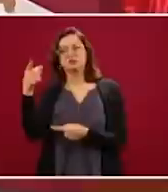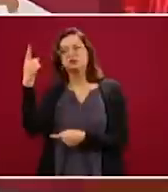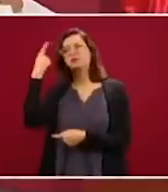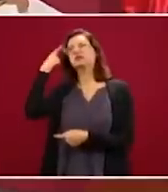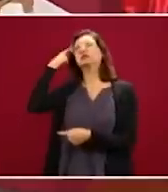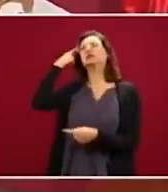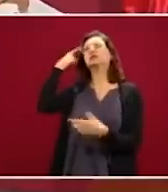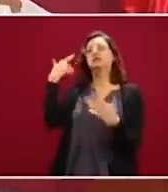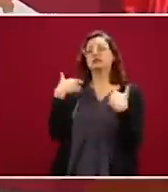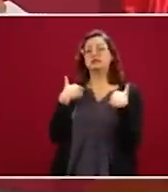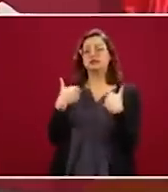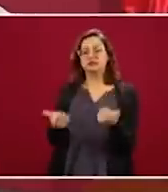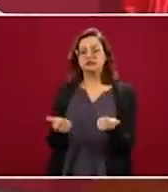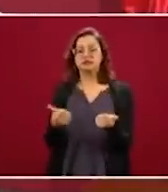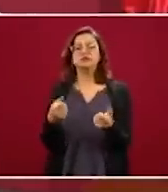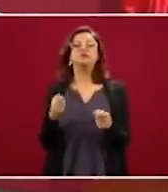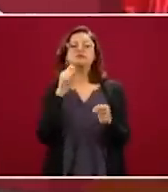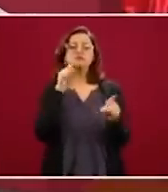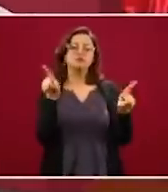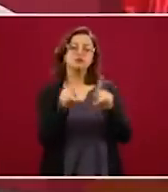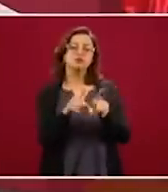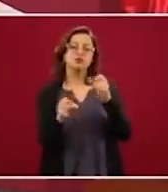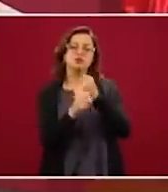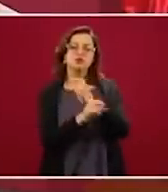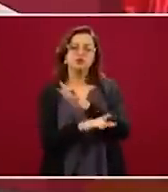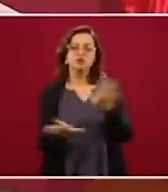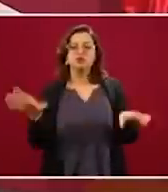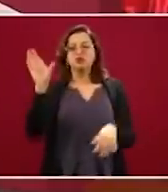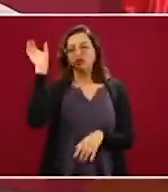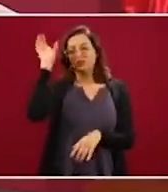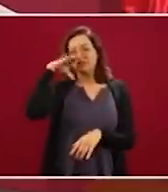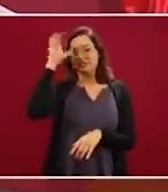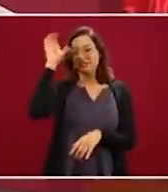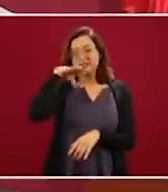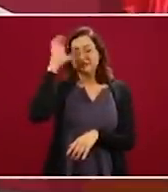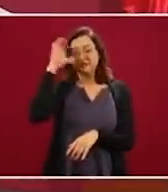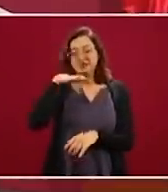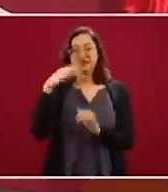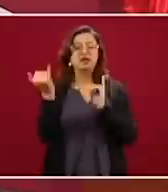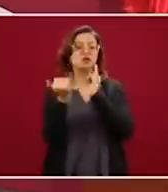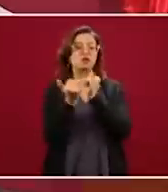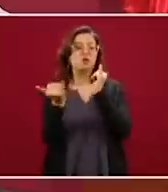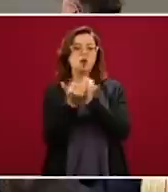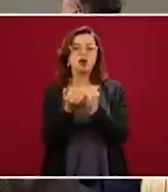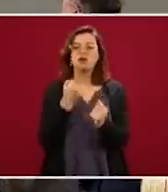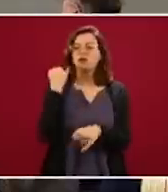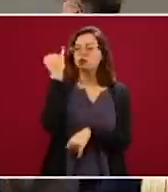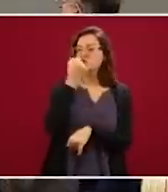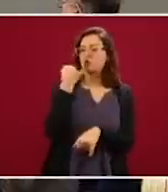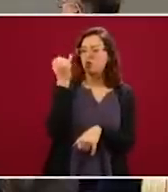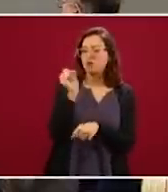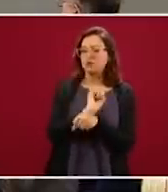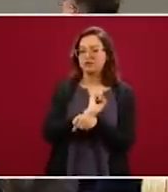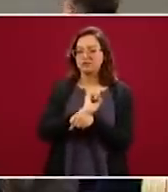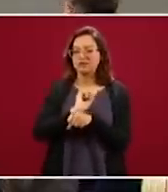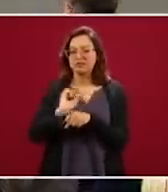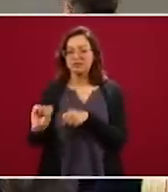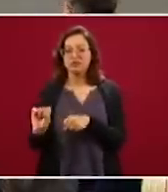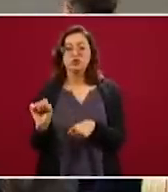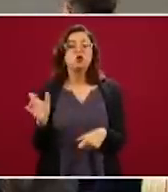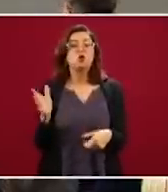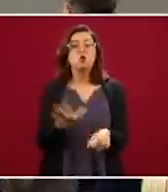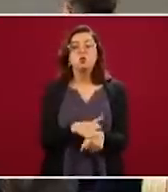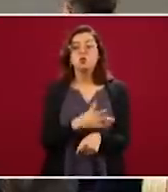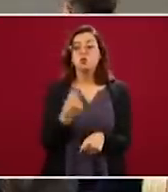información científica y también con lenguaje llano, porque a veces el hablar en físico, como se ha dicho en